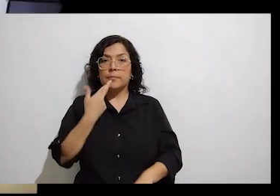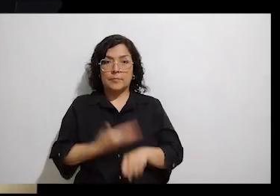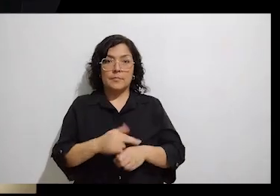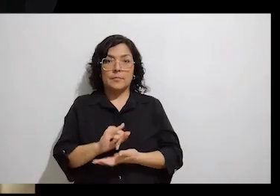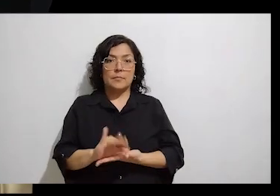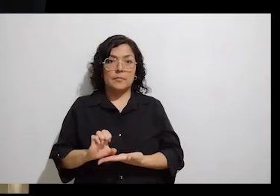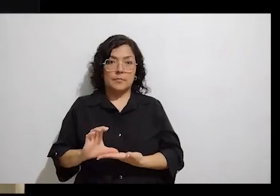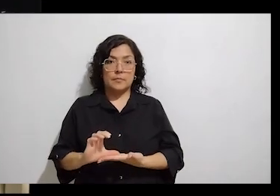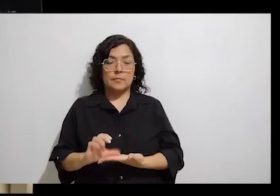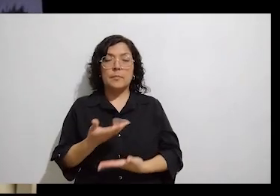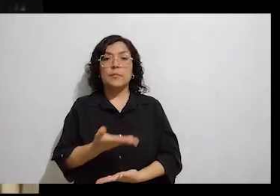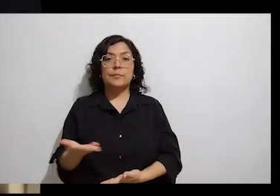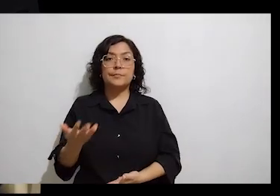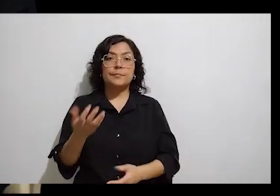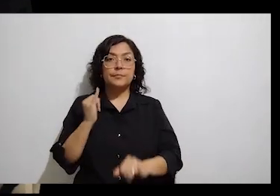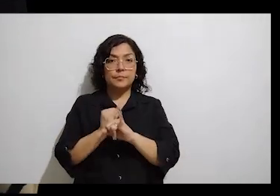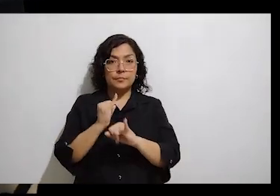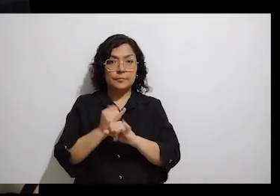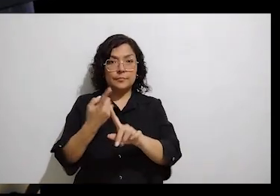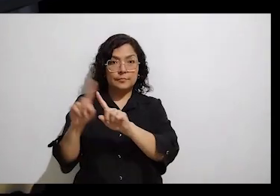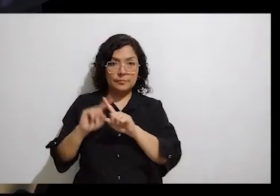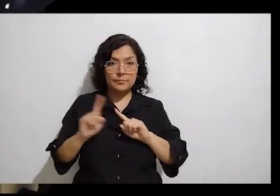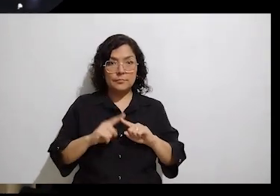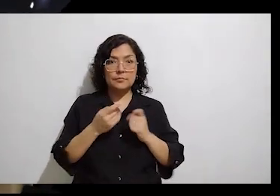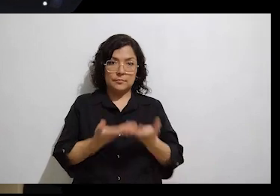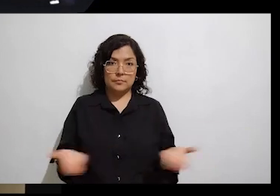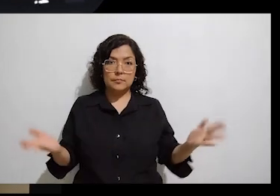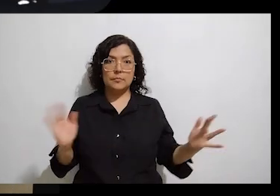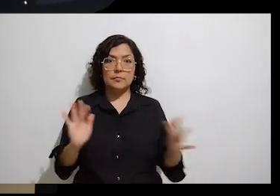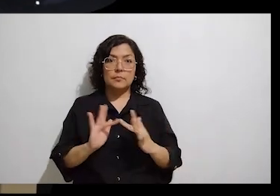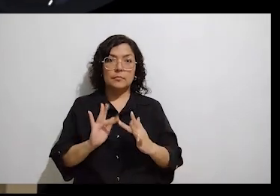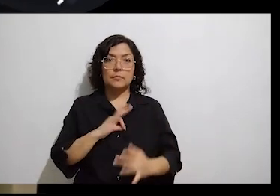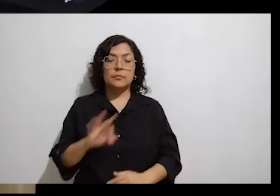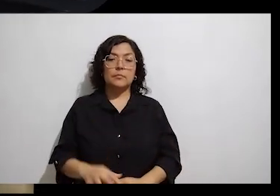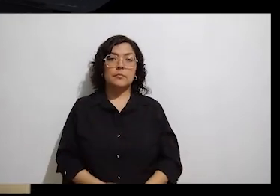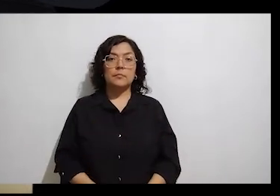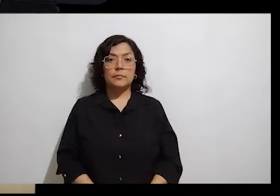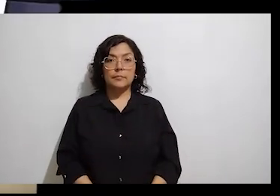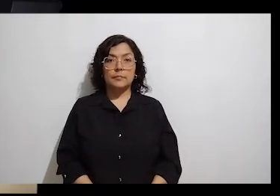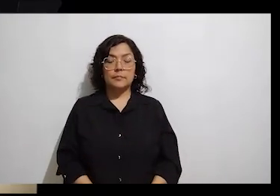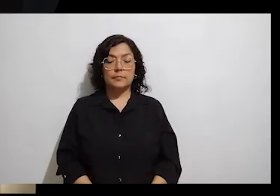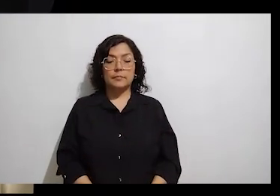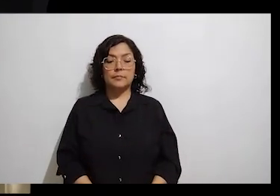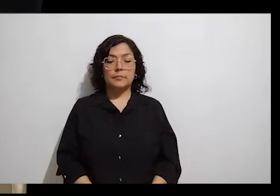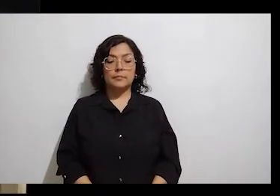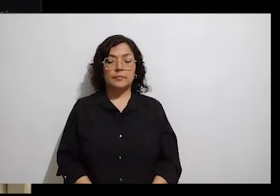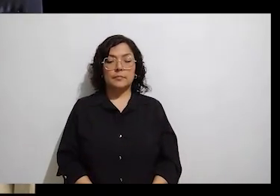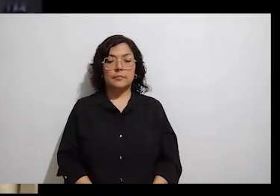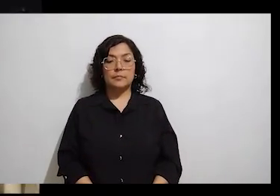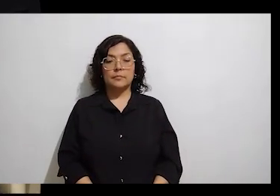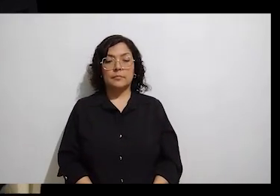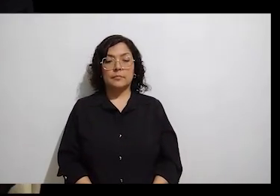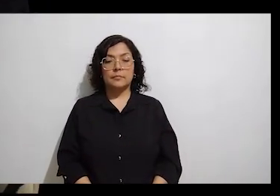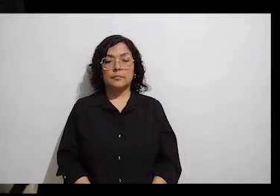Coahuila. Nos puede seguir también en redes sociales, en Facebook como laurna.programa radiofónico del IEC, en Instagram,